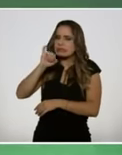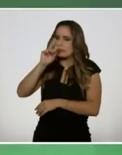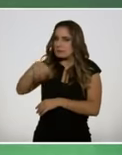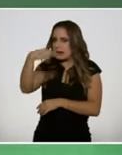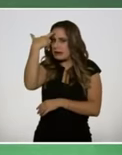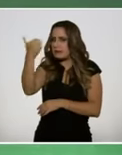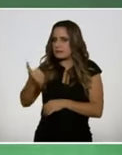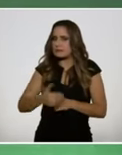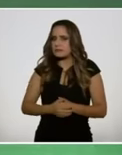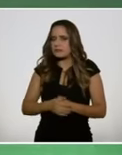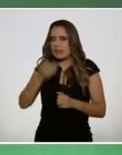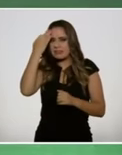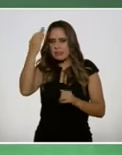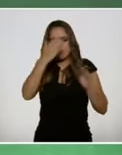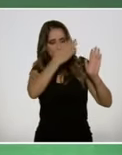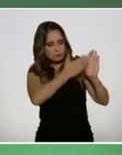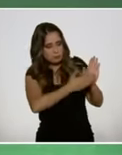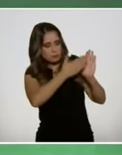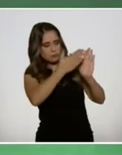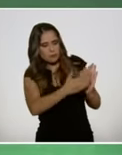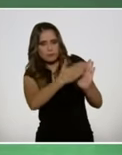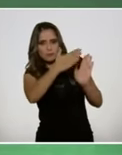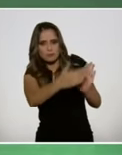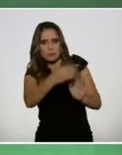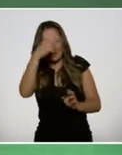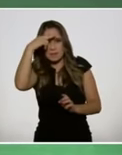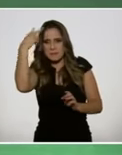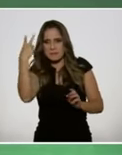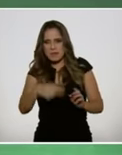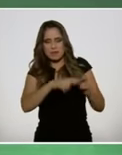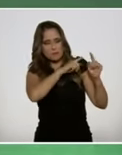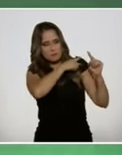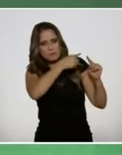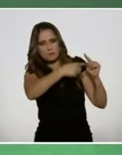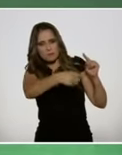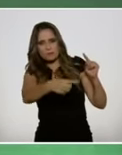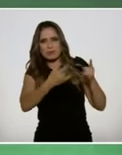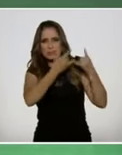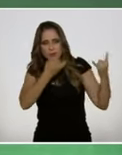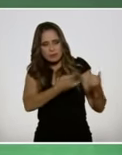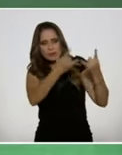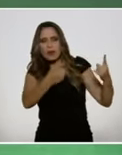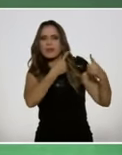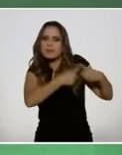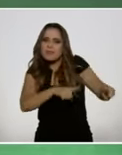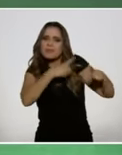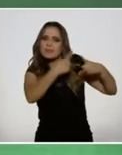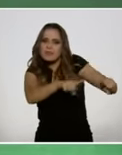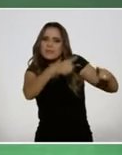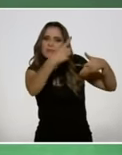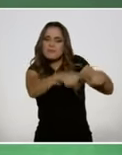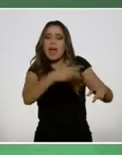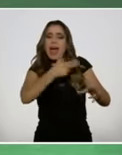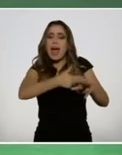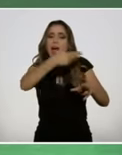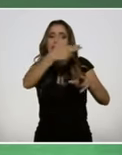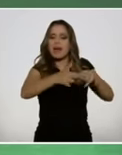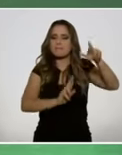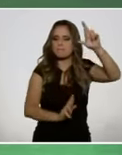efectivamente cada uno de los periodos de nuestro México se ha dado atención al tema educativo hasta llegar precisamente a la